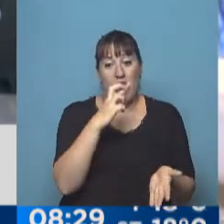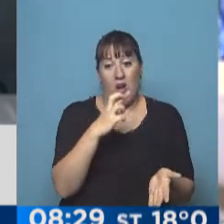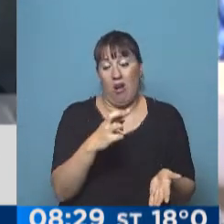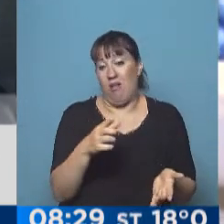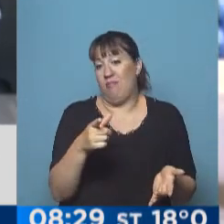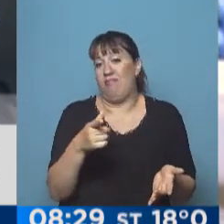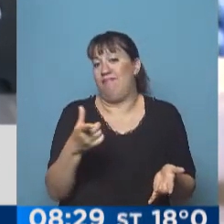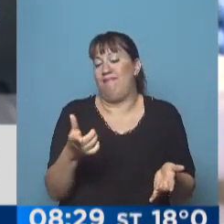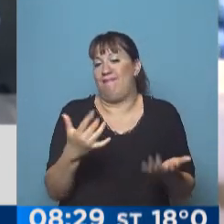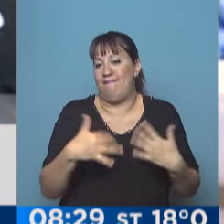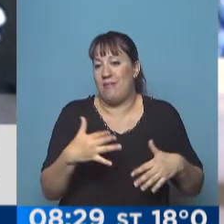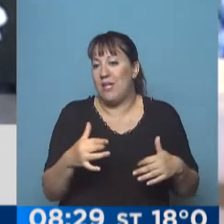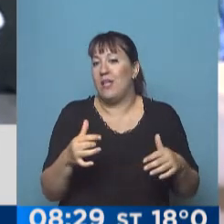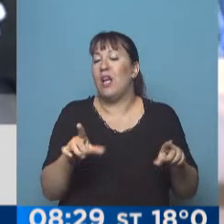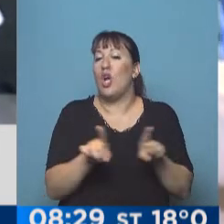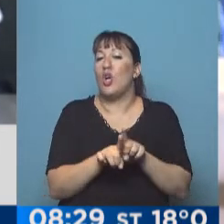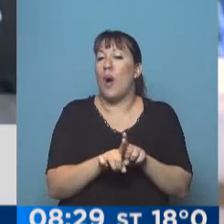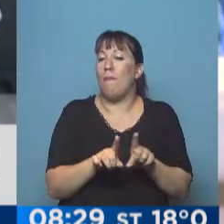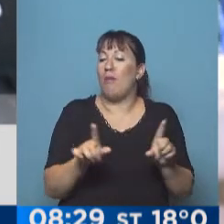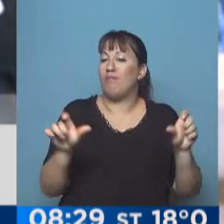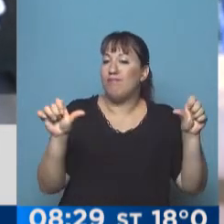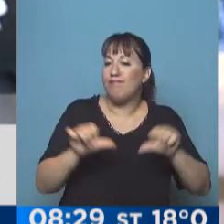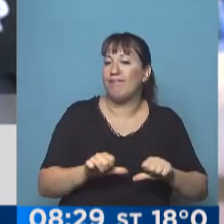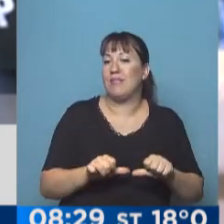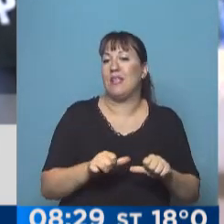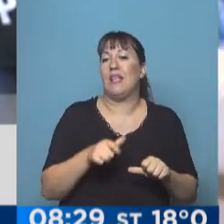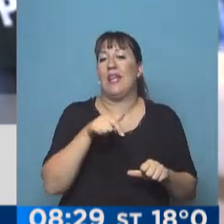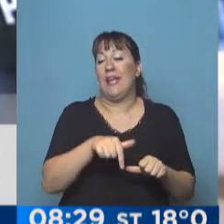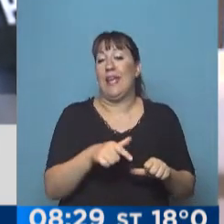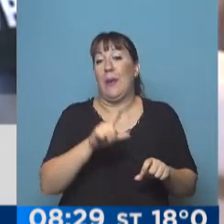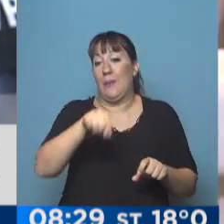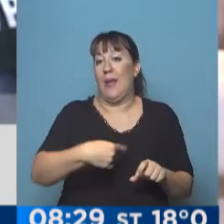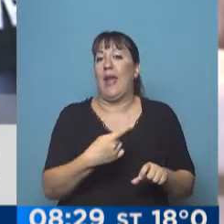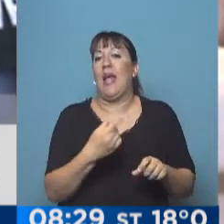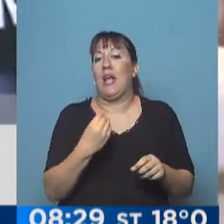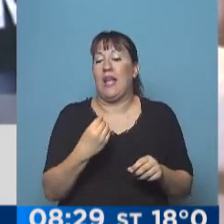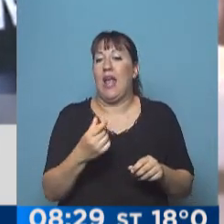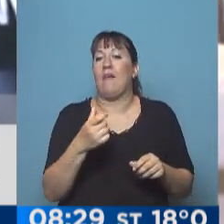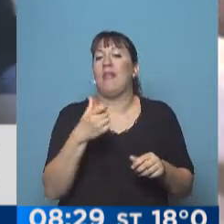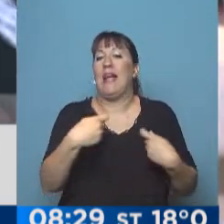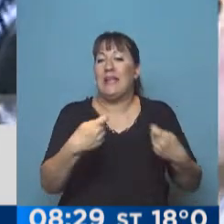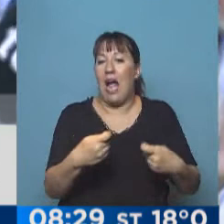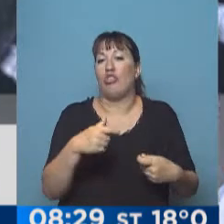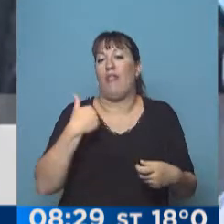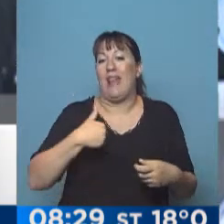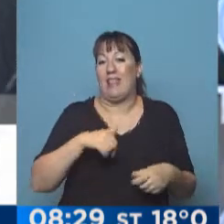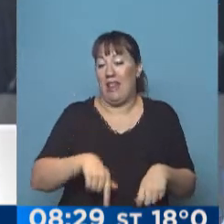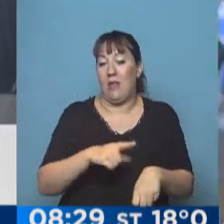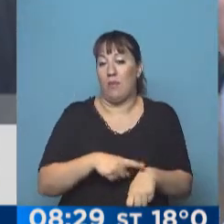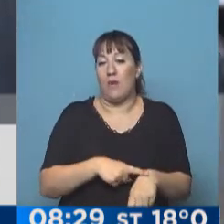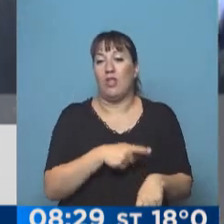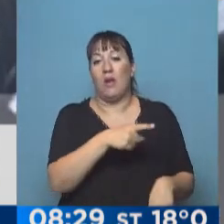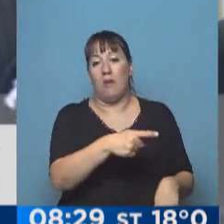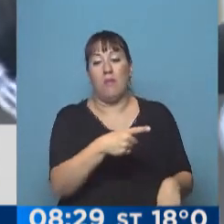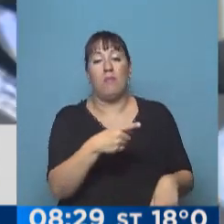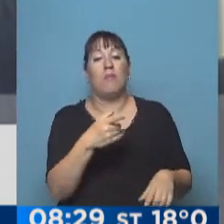abajo con él es uno de los generadores del déficit que la argentina está teniendo esta intencionalidad pero sugieres pues